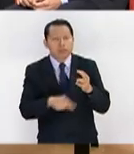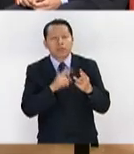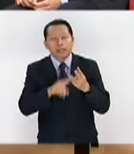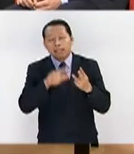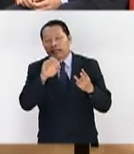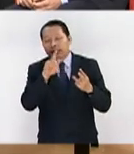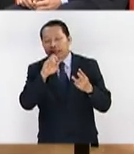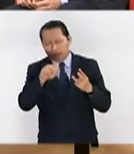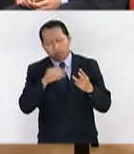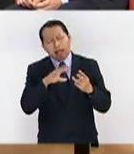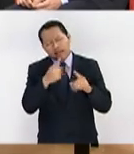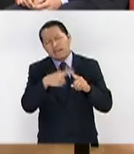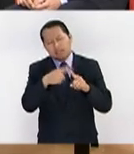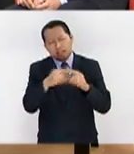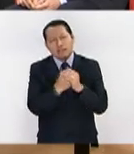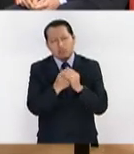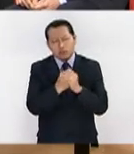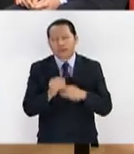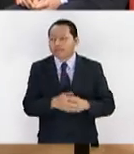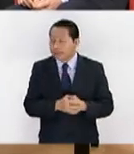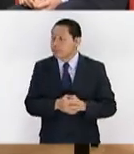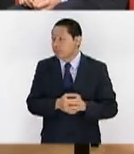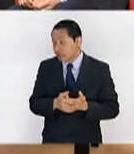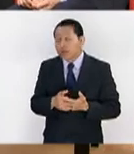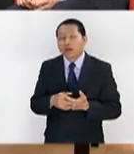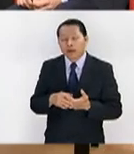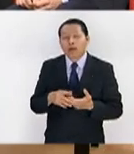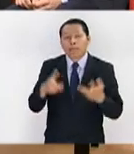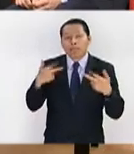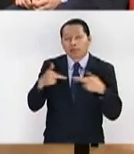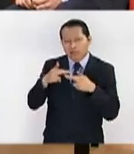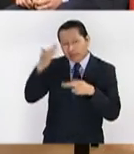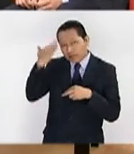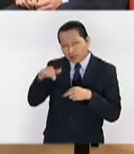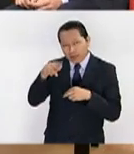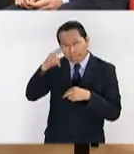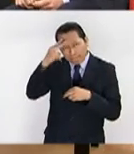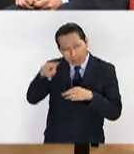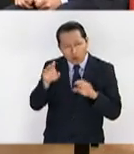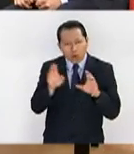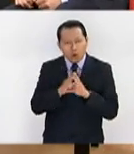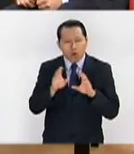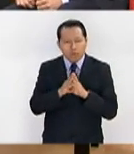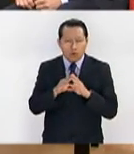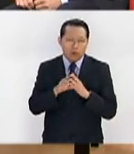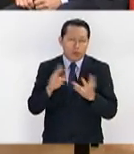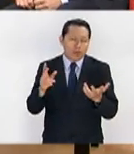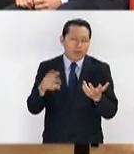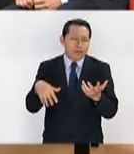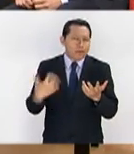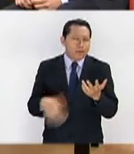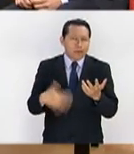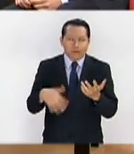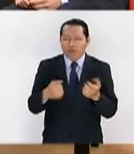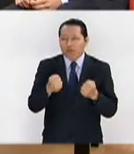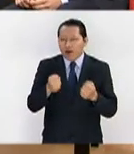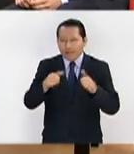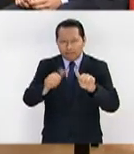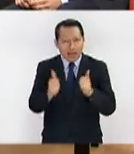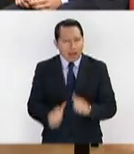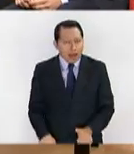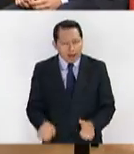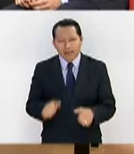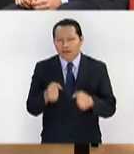extensión. Tenemos varios tipos de becas. Maestra, sabemos también que México pues, es un país muy rico en todo lo que tiene que ver con las